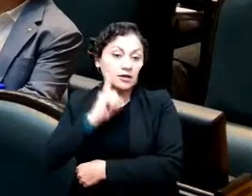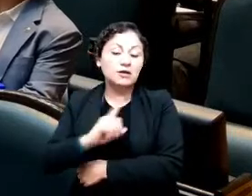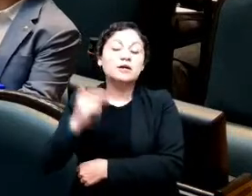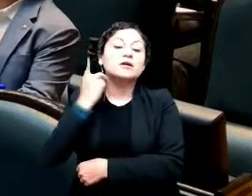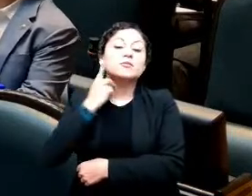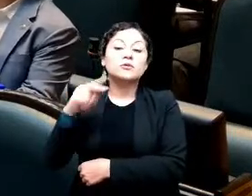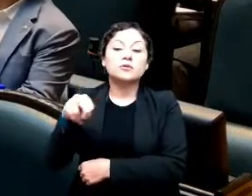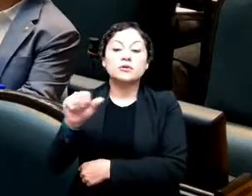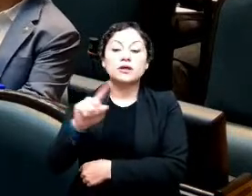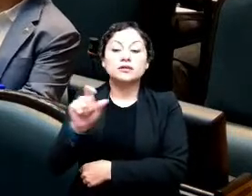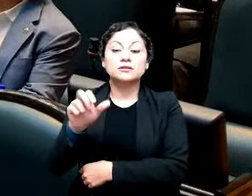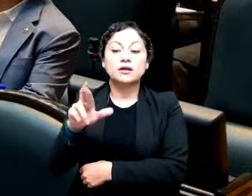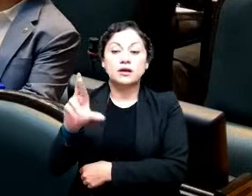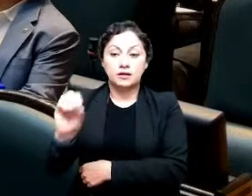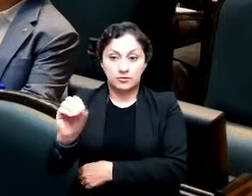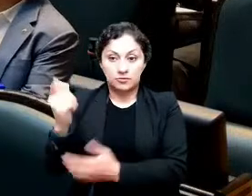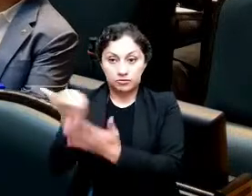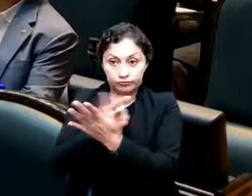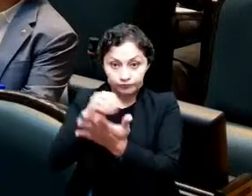Nazario.